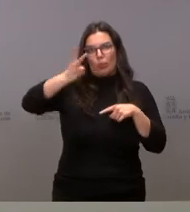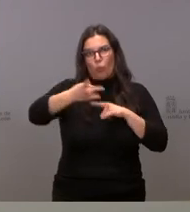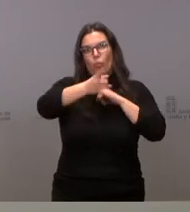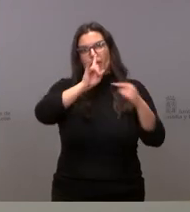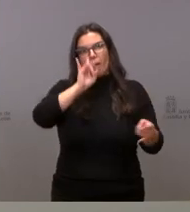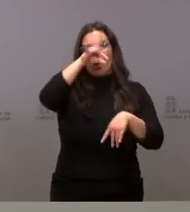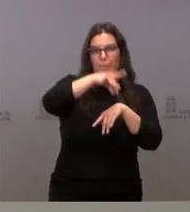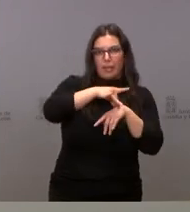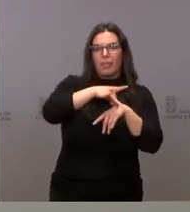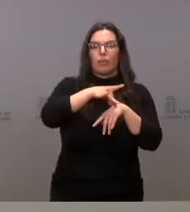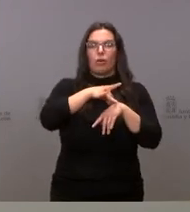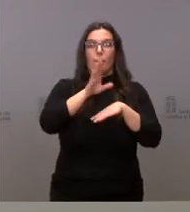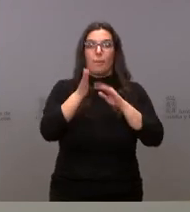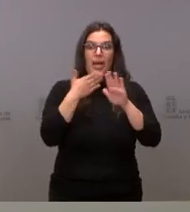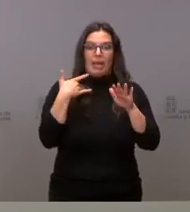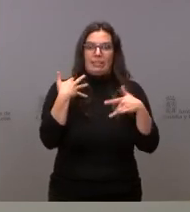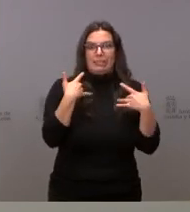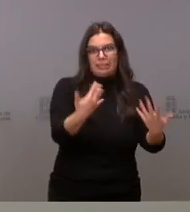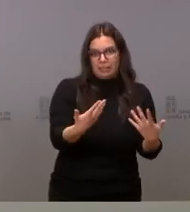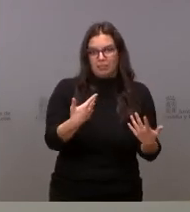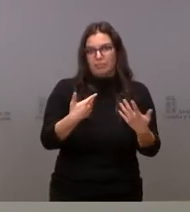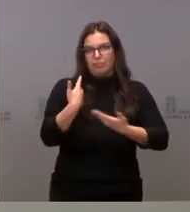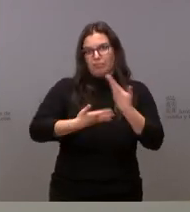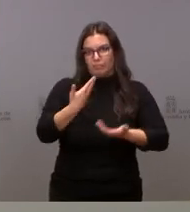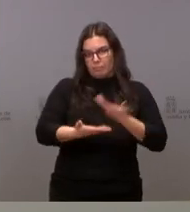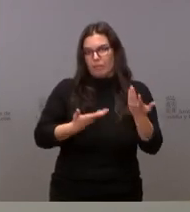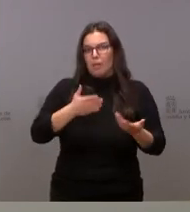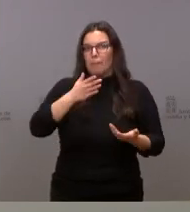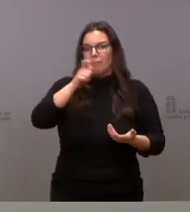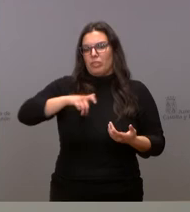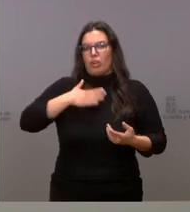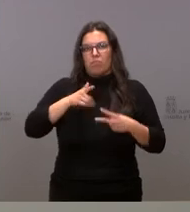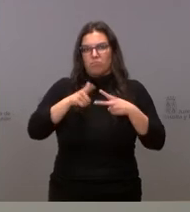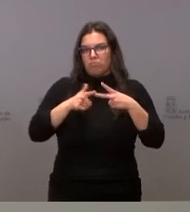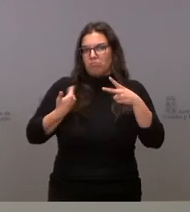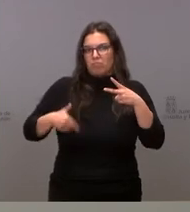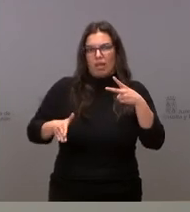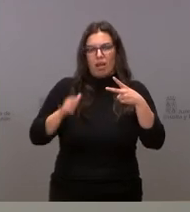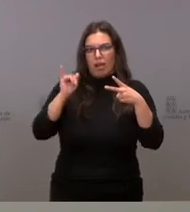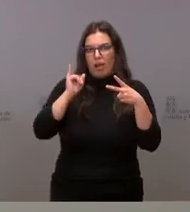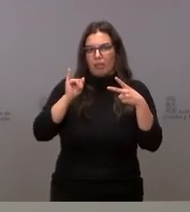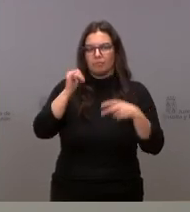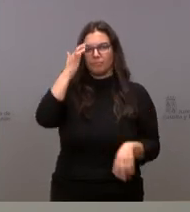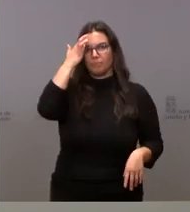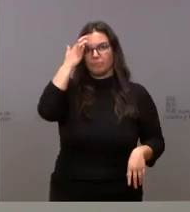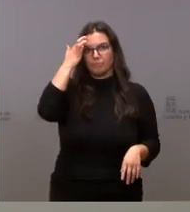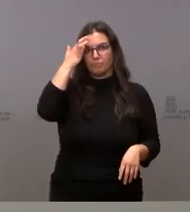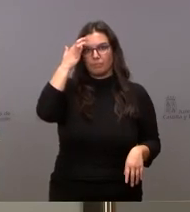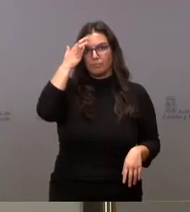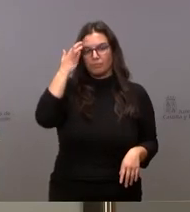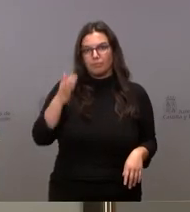para darle el alta o sea para que poner a disposición del usuario el alta en la aplicación